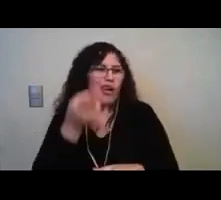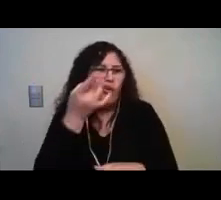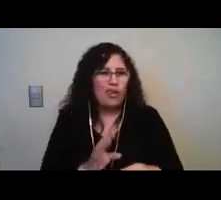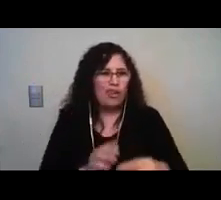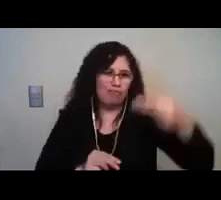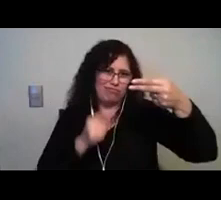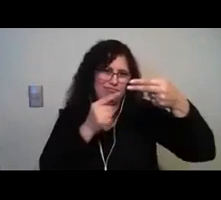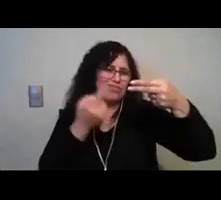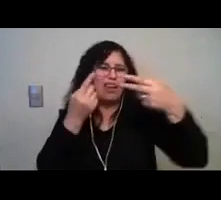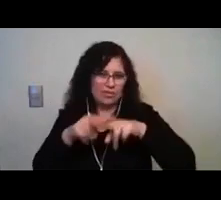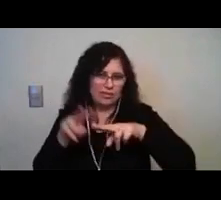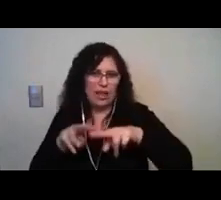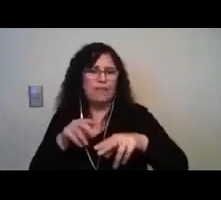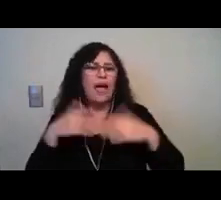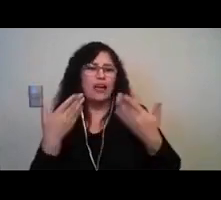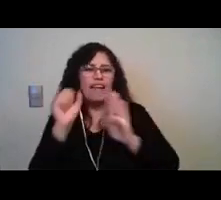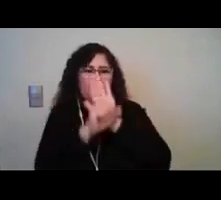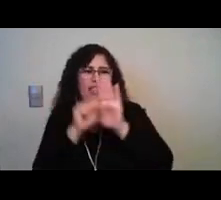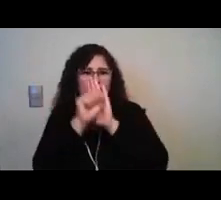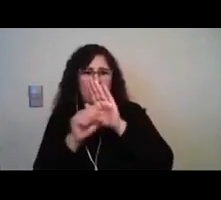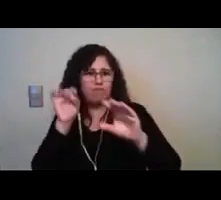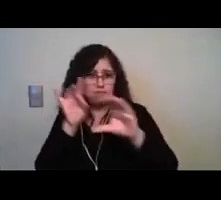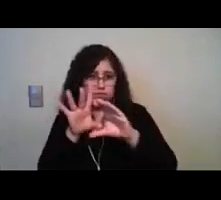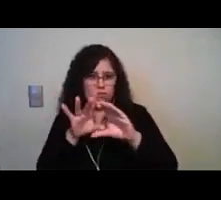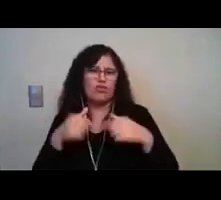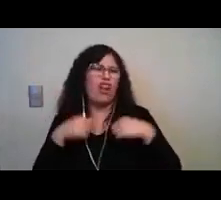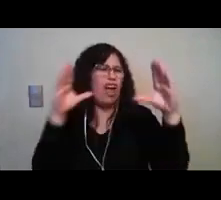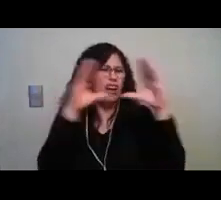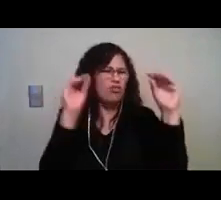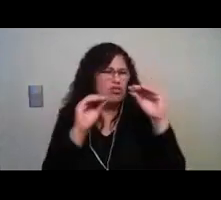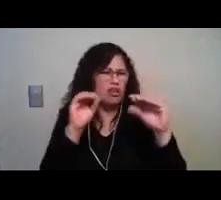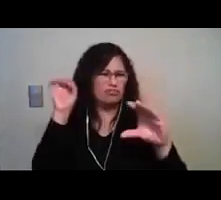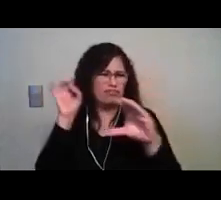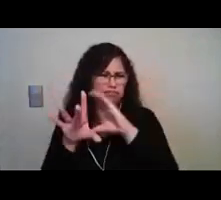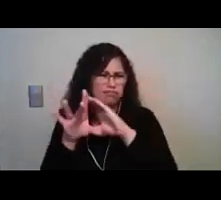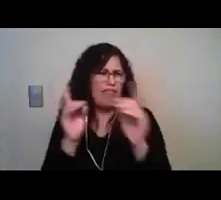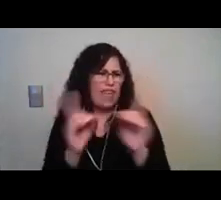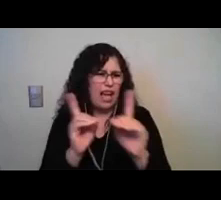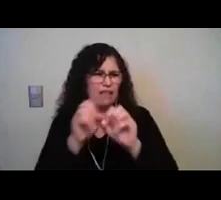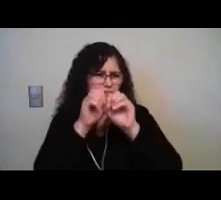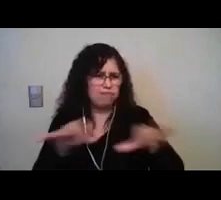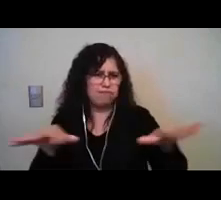le voy a dejar el video en la noche, lo voy a enviar para que lo puedan ver